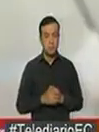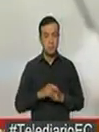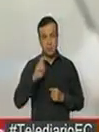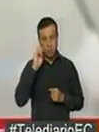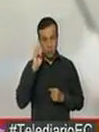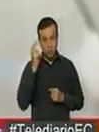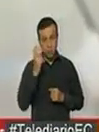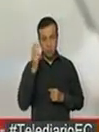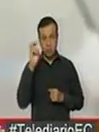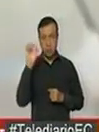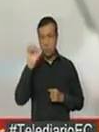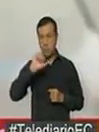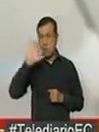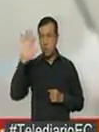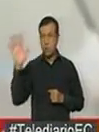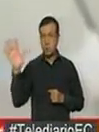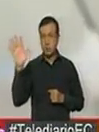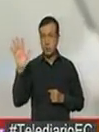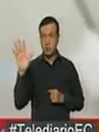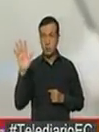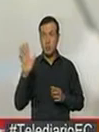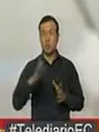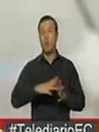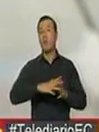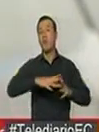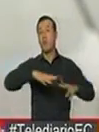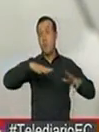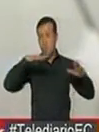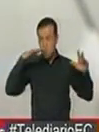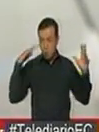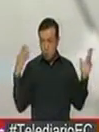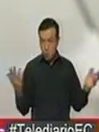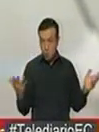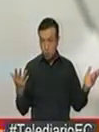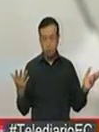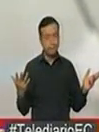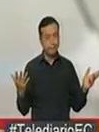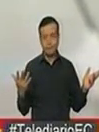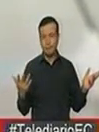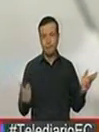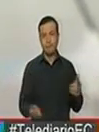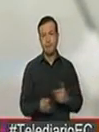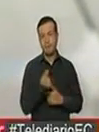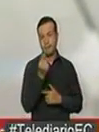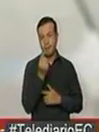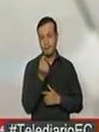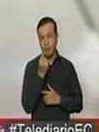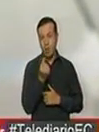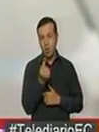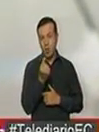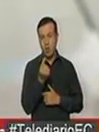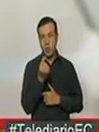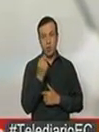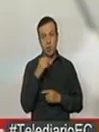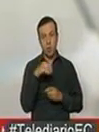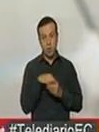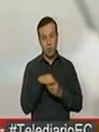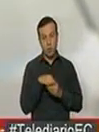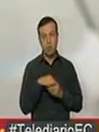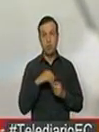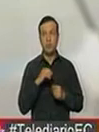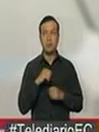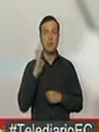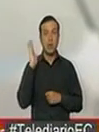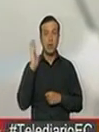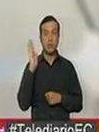turismo asiático en general no es uno de los turismos de mayor presencia en las Islas Galápagos. El turismo